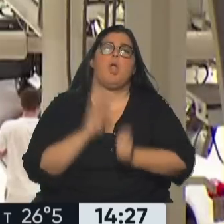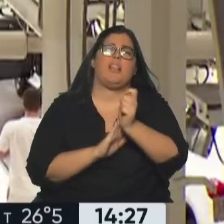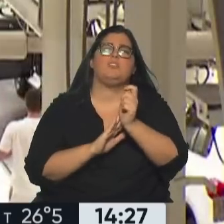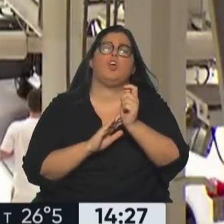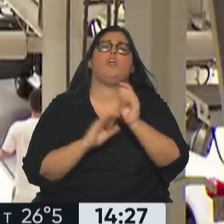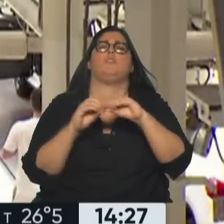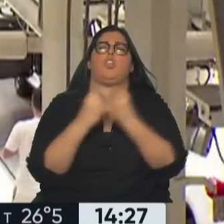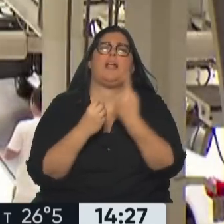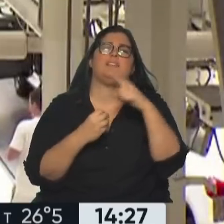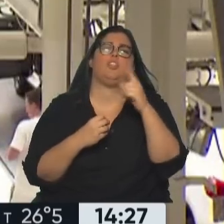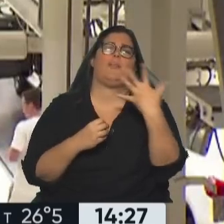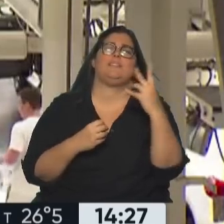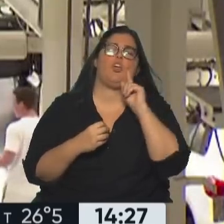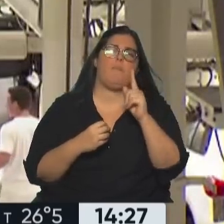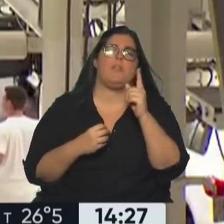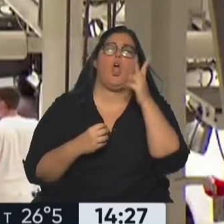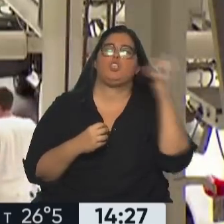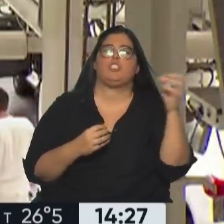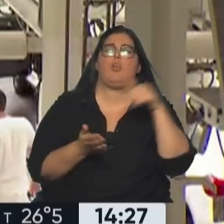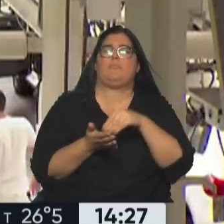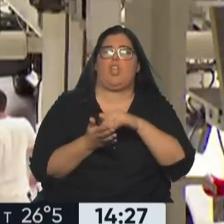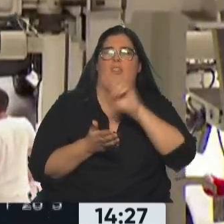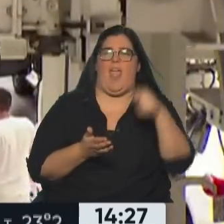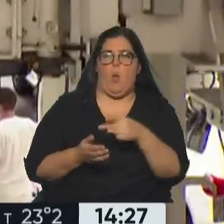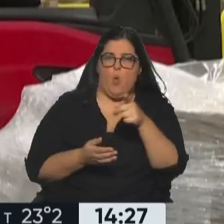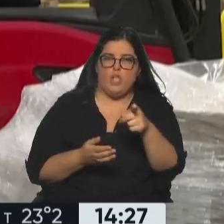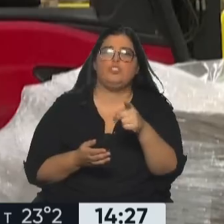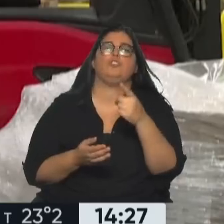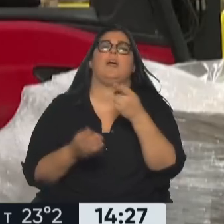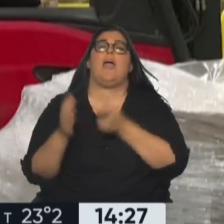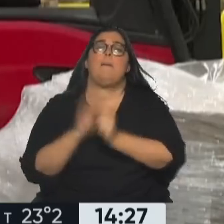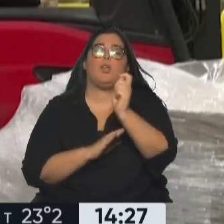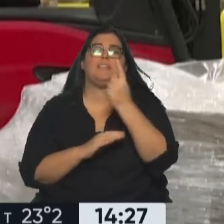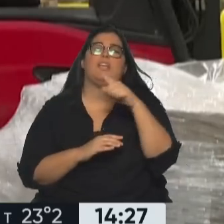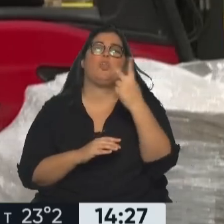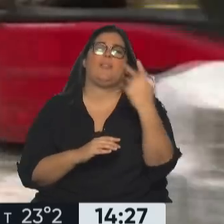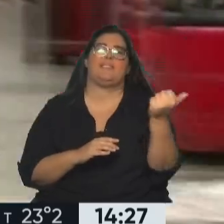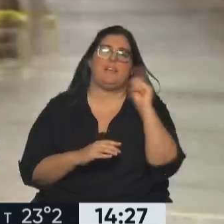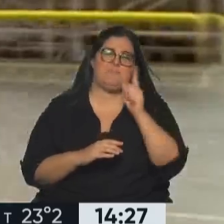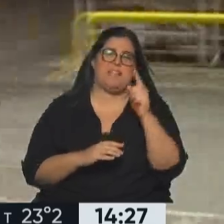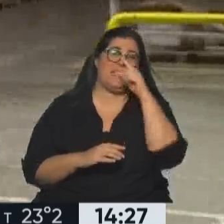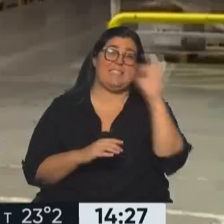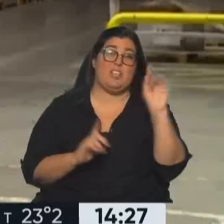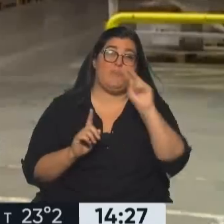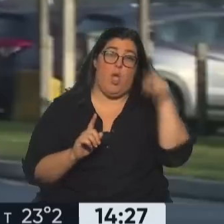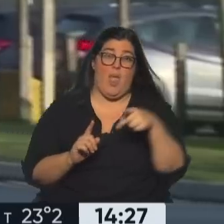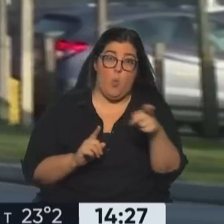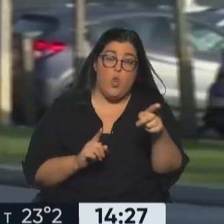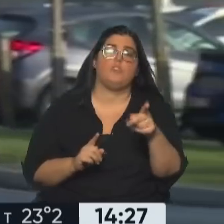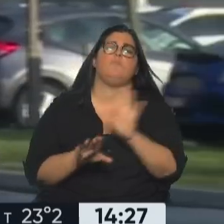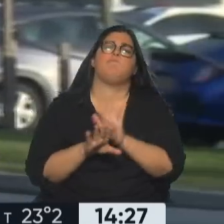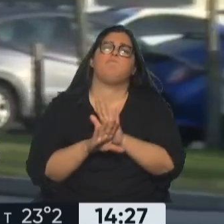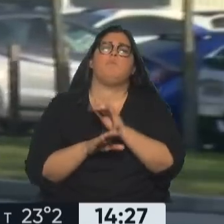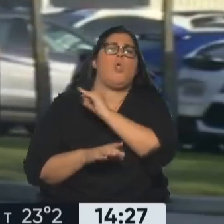sumaron 125.800 millones de euros y las importaciones 126.700 millones de la misma moneda, es decir, un